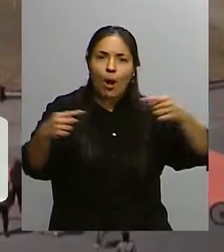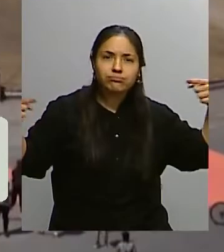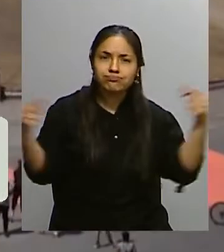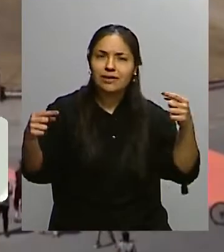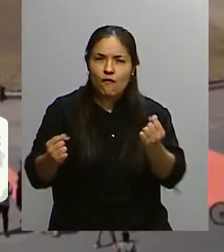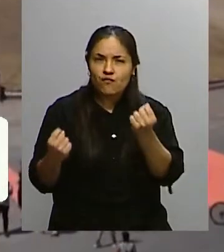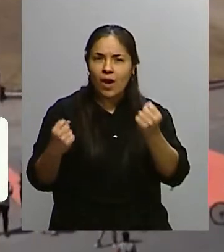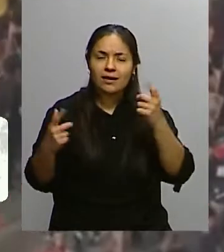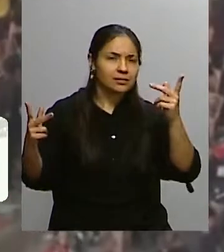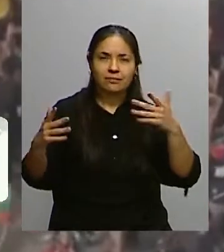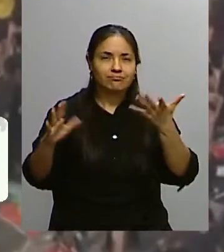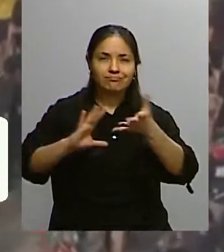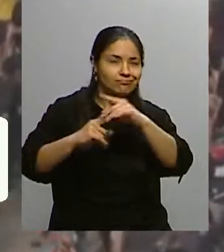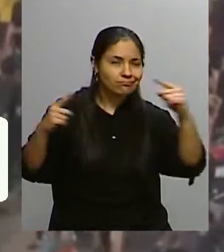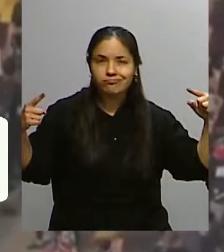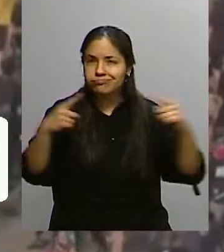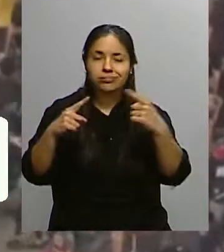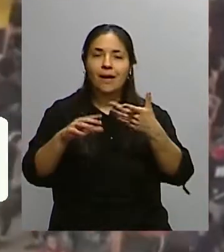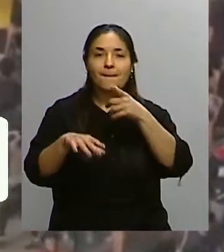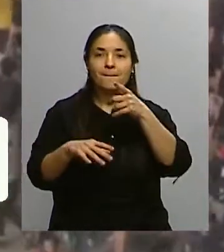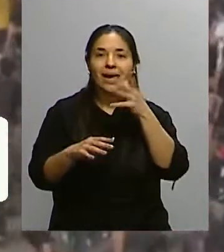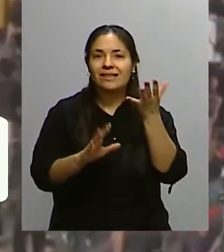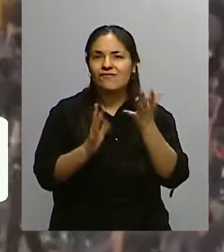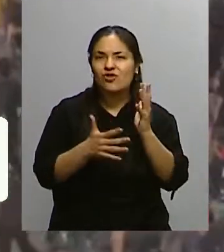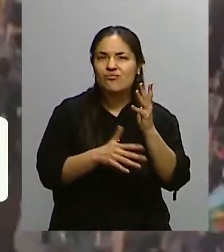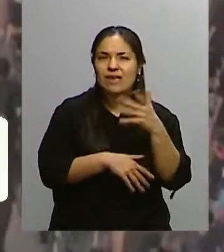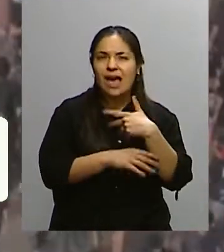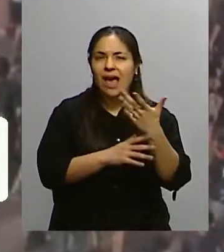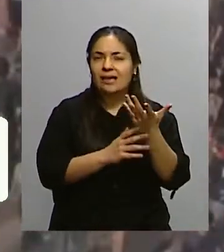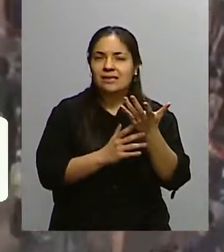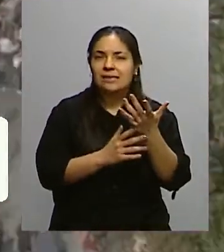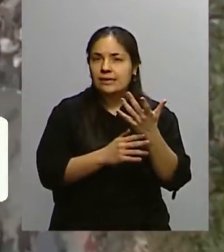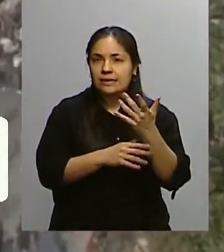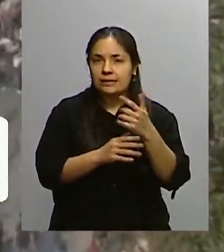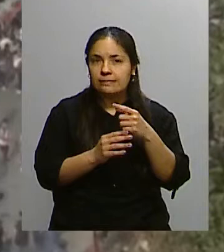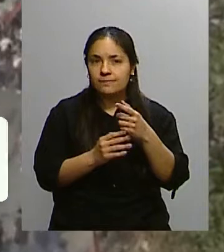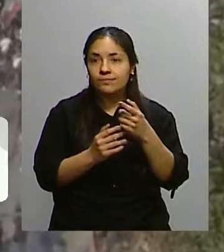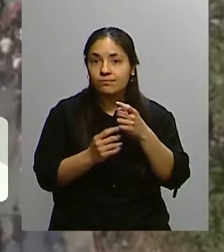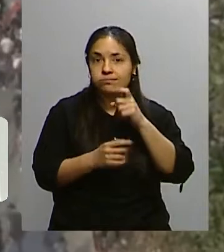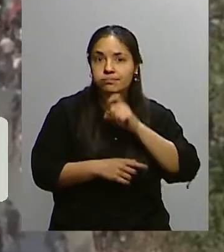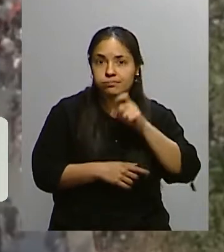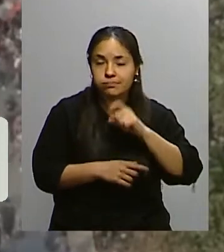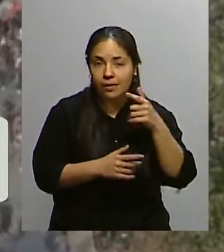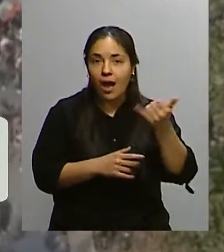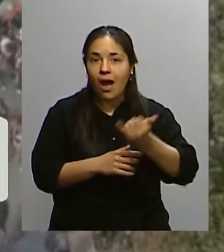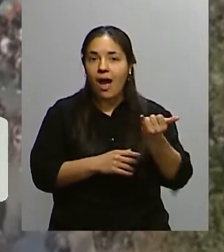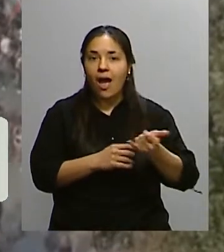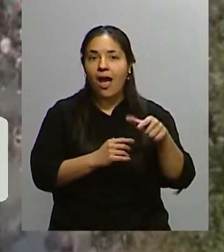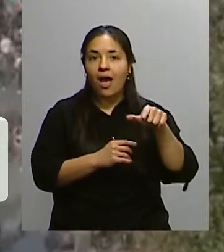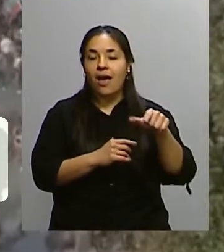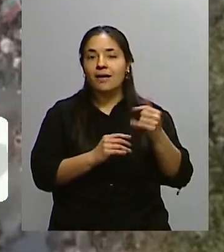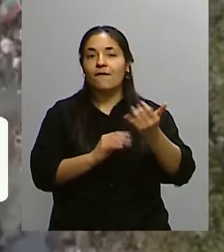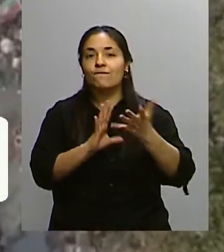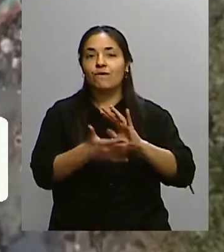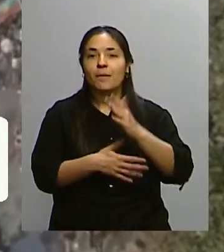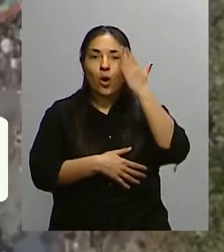con ciertos tintes independentistas en algún caso, y sobre todo las cosas muy fundamentalistas en cuanto a la visión que tienen de la propia